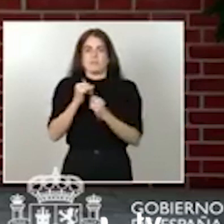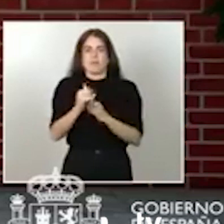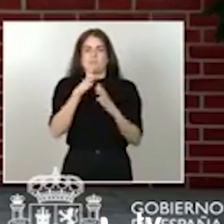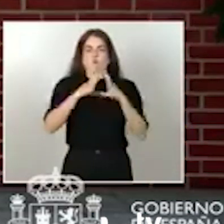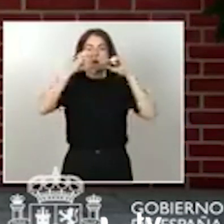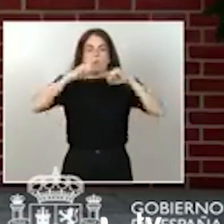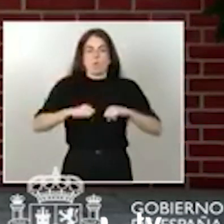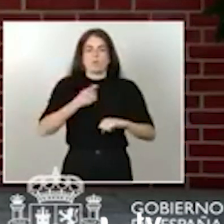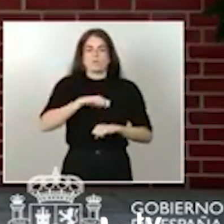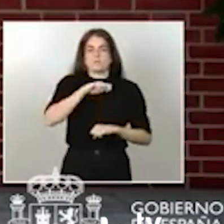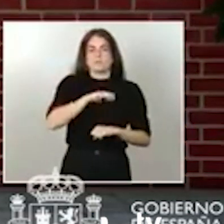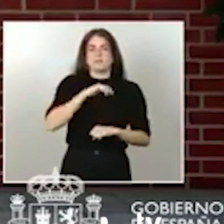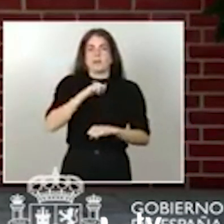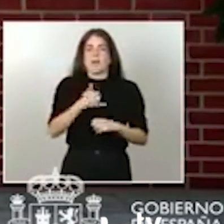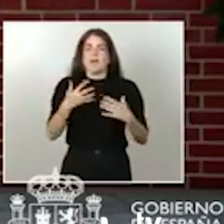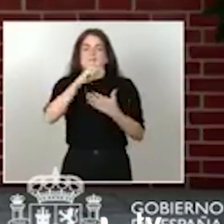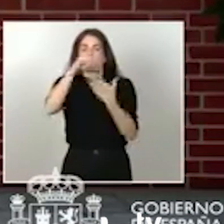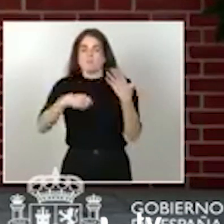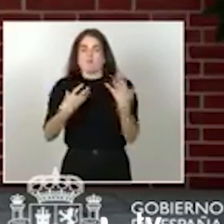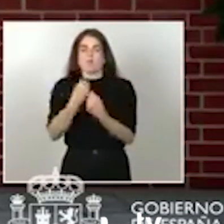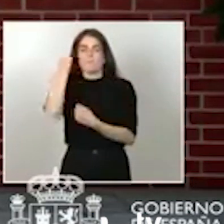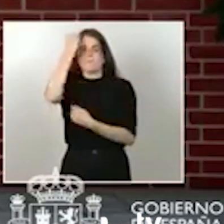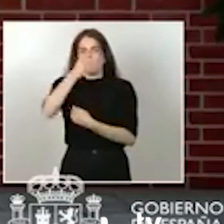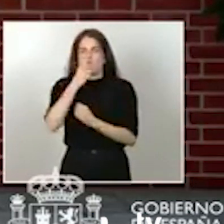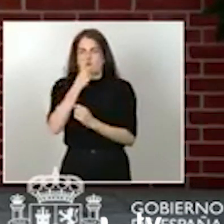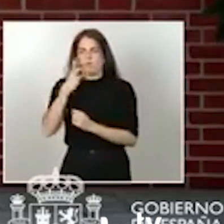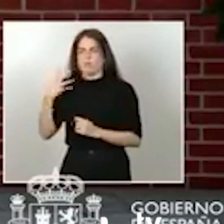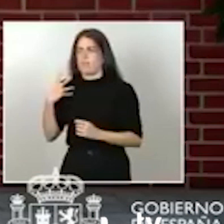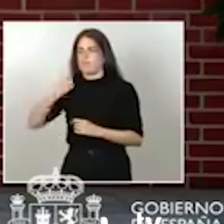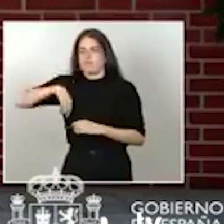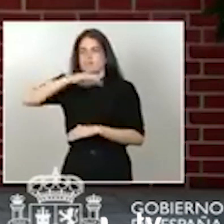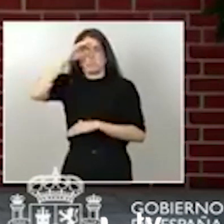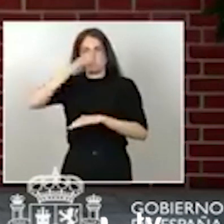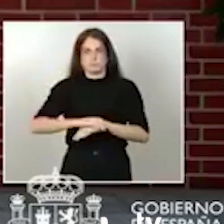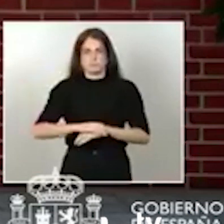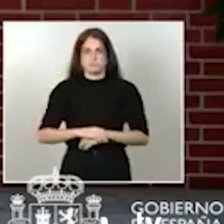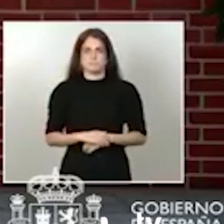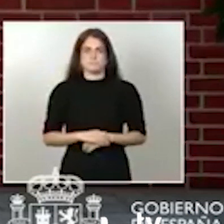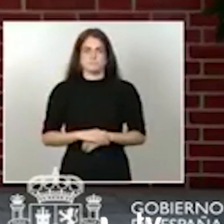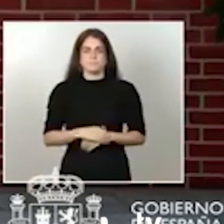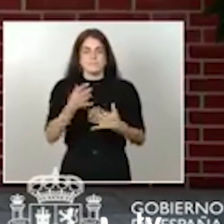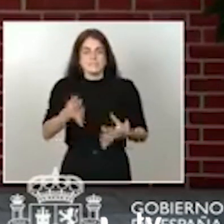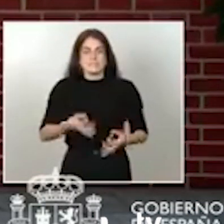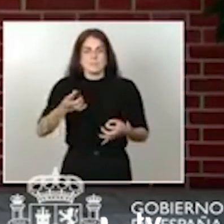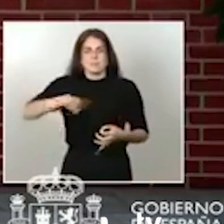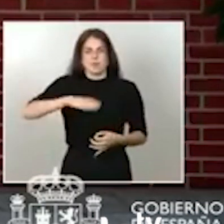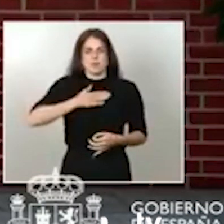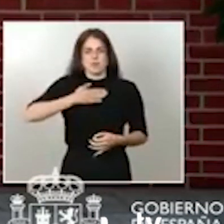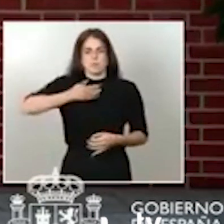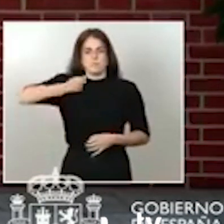tiene firmados desde hace años siempre como presidente del gobierno de españa' he creído